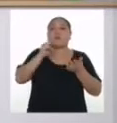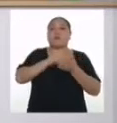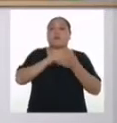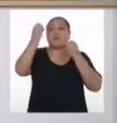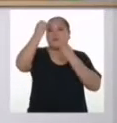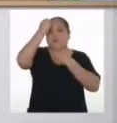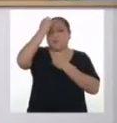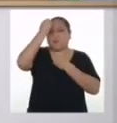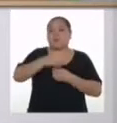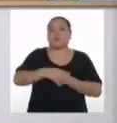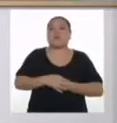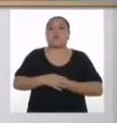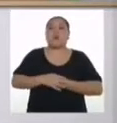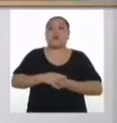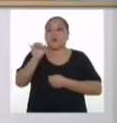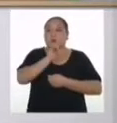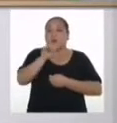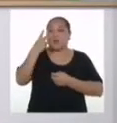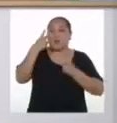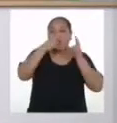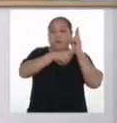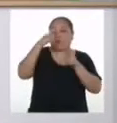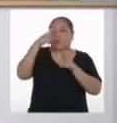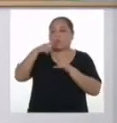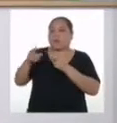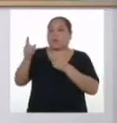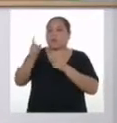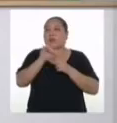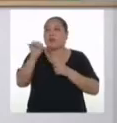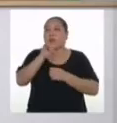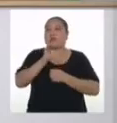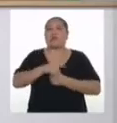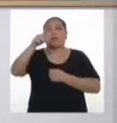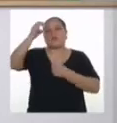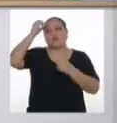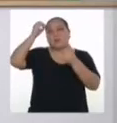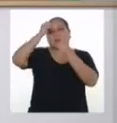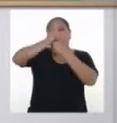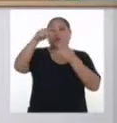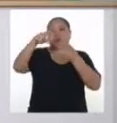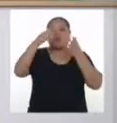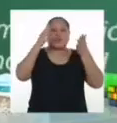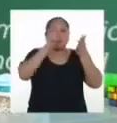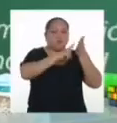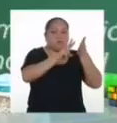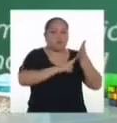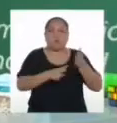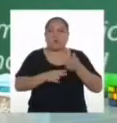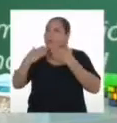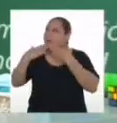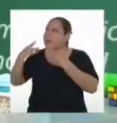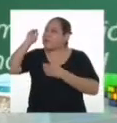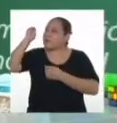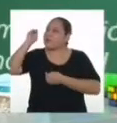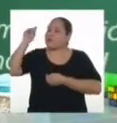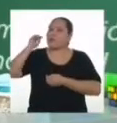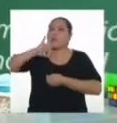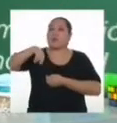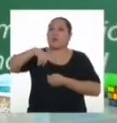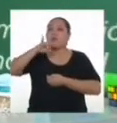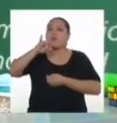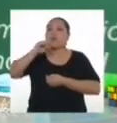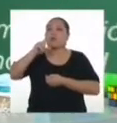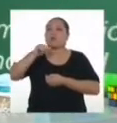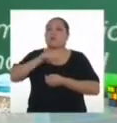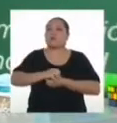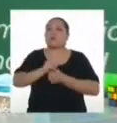información especializada, como la que acabamos de leer. Ese es el propósito de su lectura. Gracias, profesora Julia,